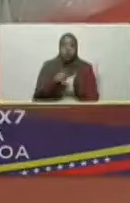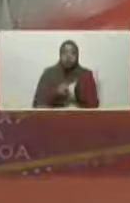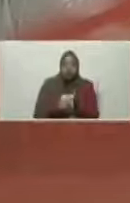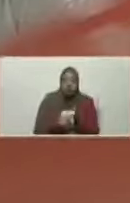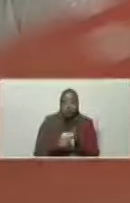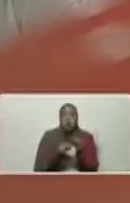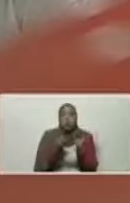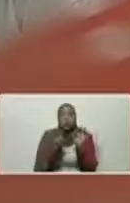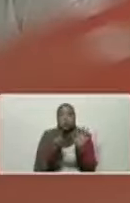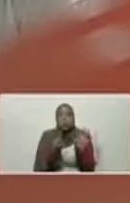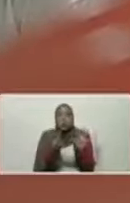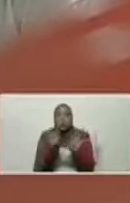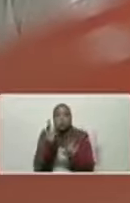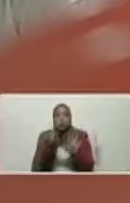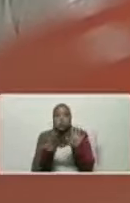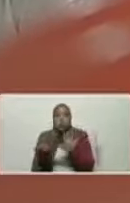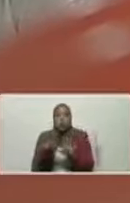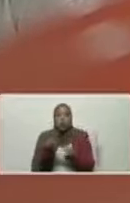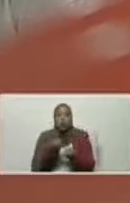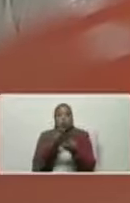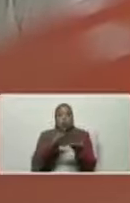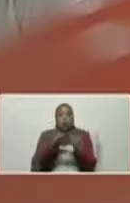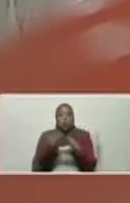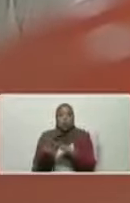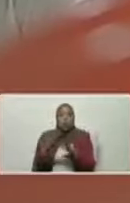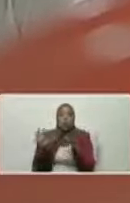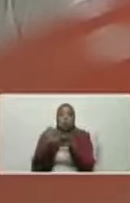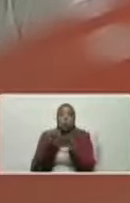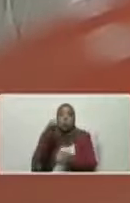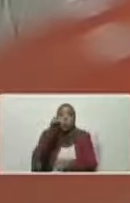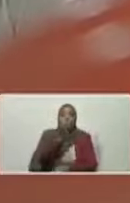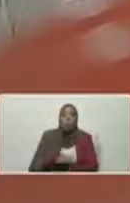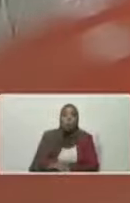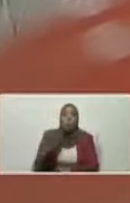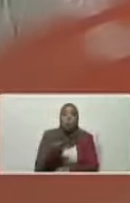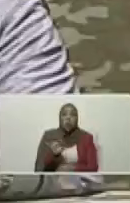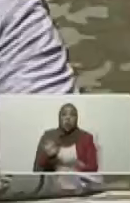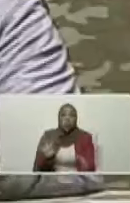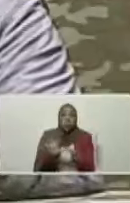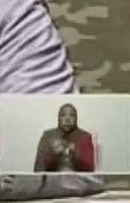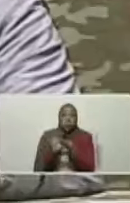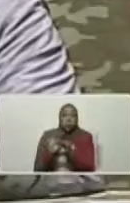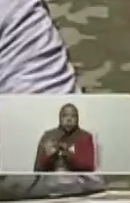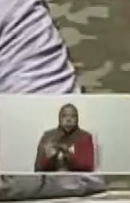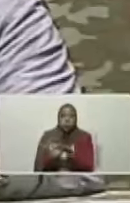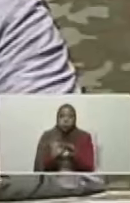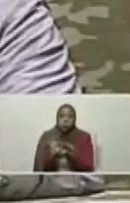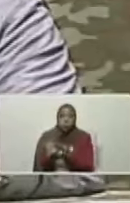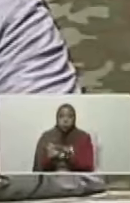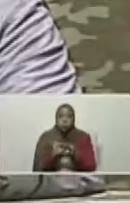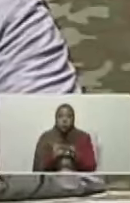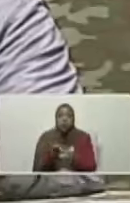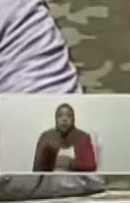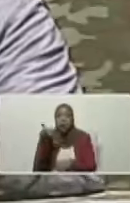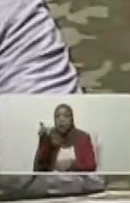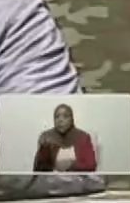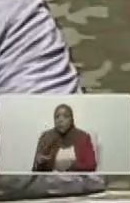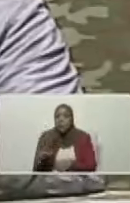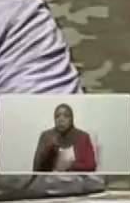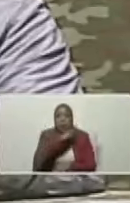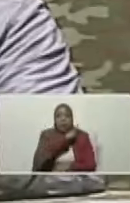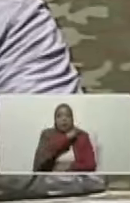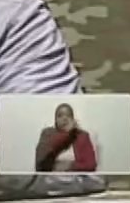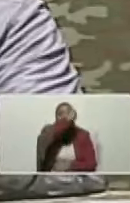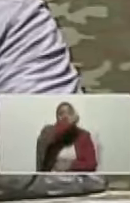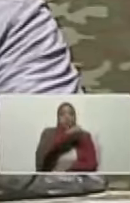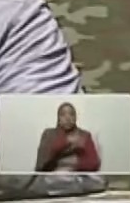156 consejos comunales. Entonces, unión, unión y más unión. Las jefas y jefes de calle, los voceros